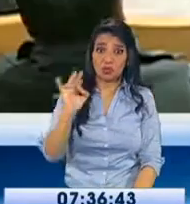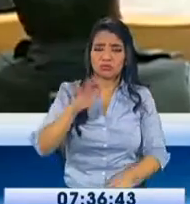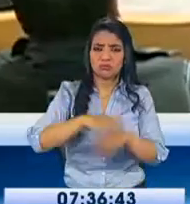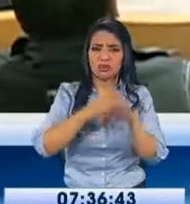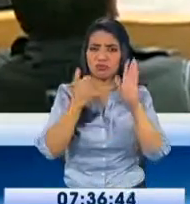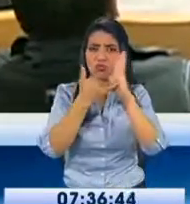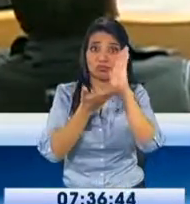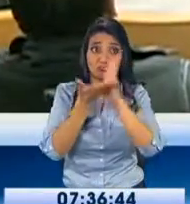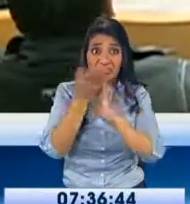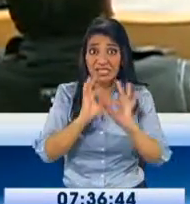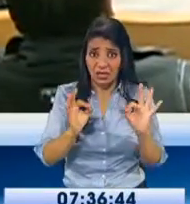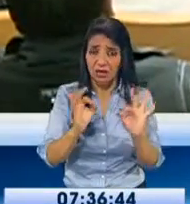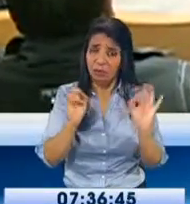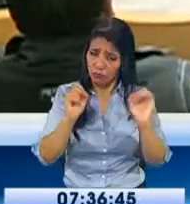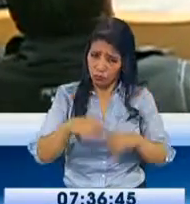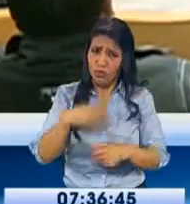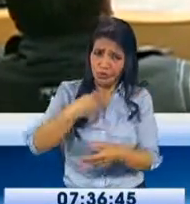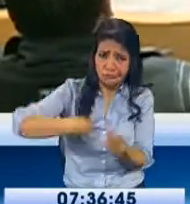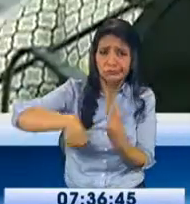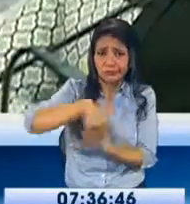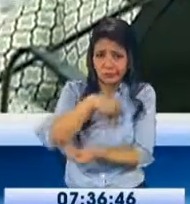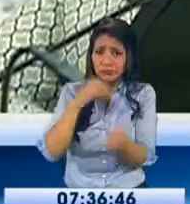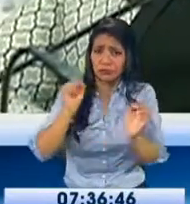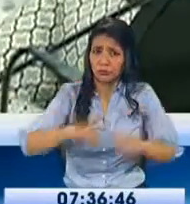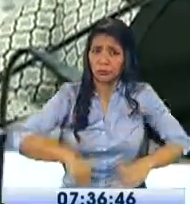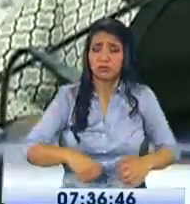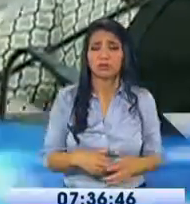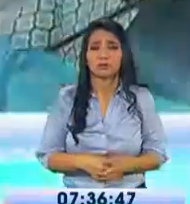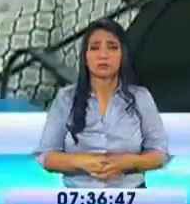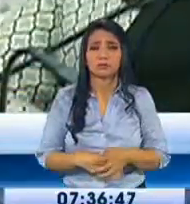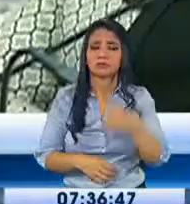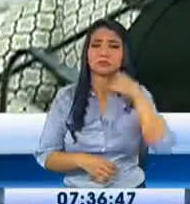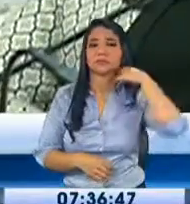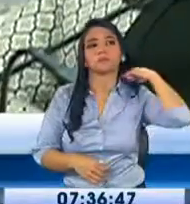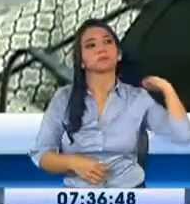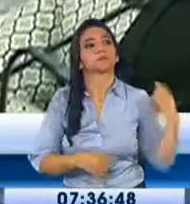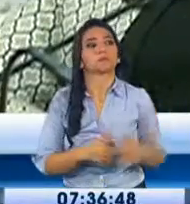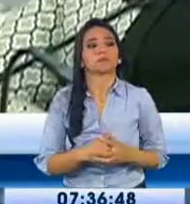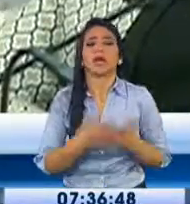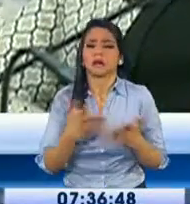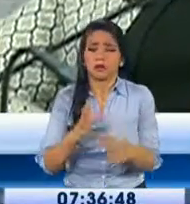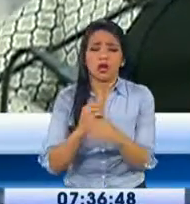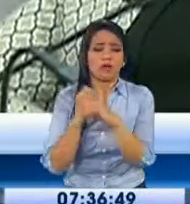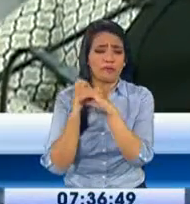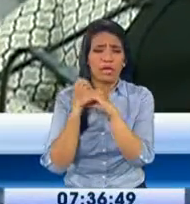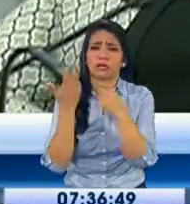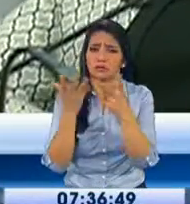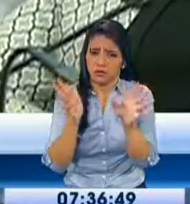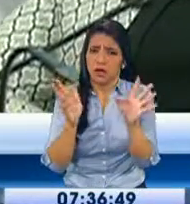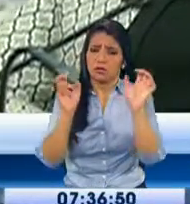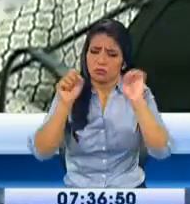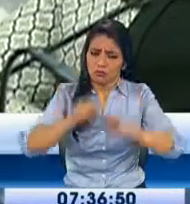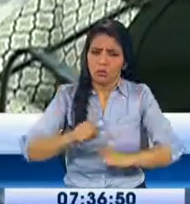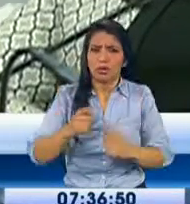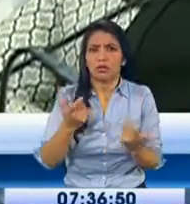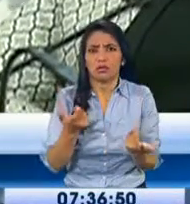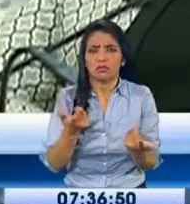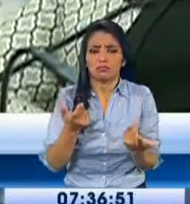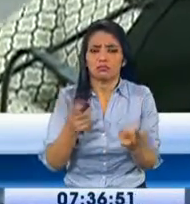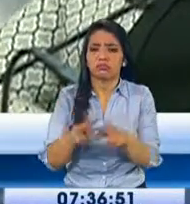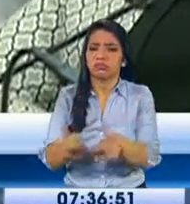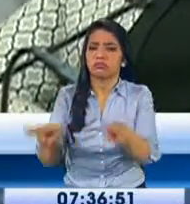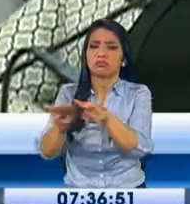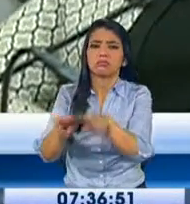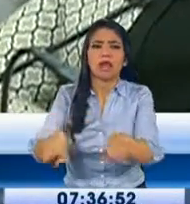este impuesto es fácilmente recuperable. Porque al tener que cumplir con nuestra obligación legal de hacer la actualización del avalúo